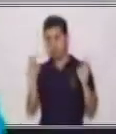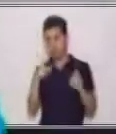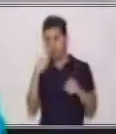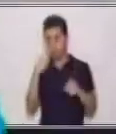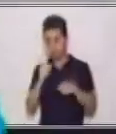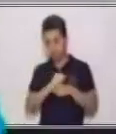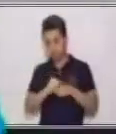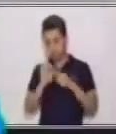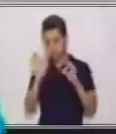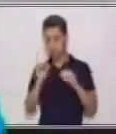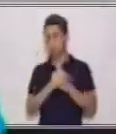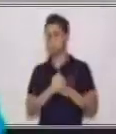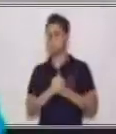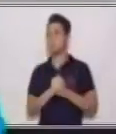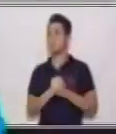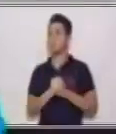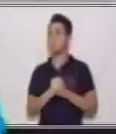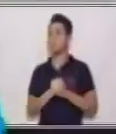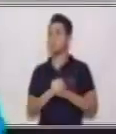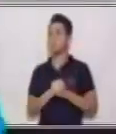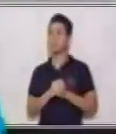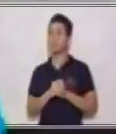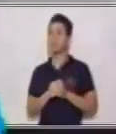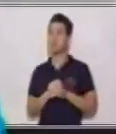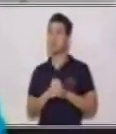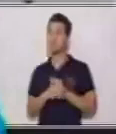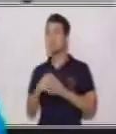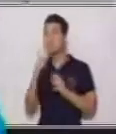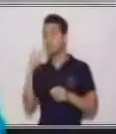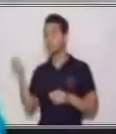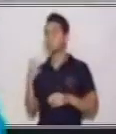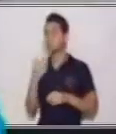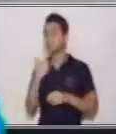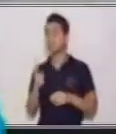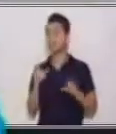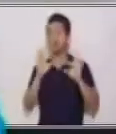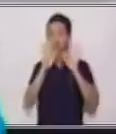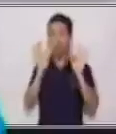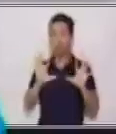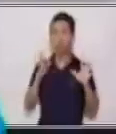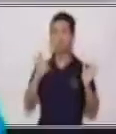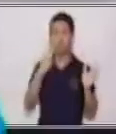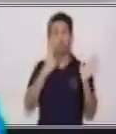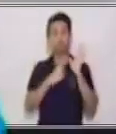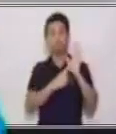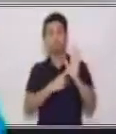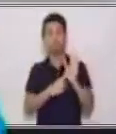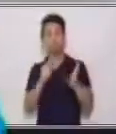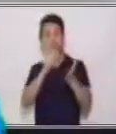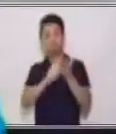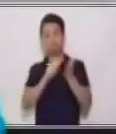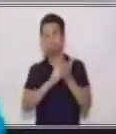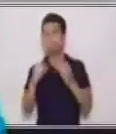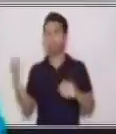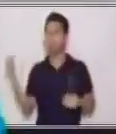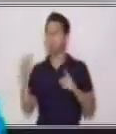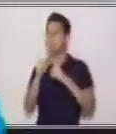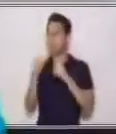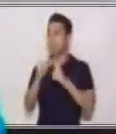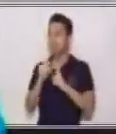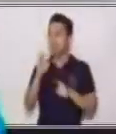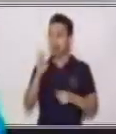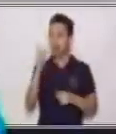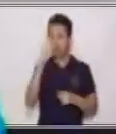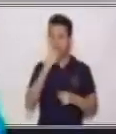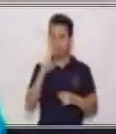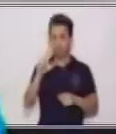Entonces estábamos retomando que íbamos a ver estrategias de presentación de escritos. Al colocar escritos, creo que ahí se encierra